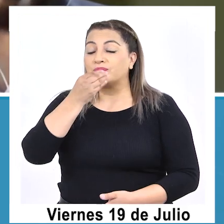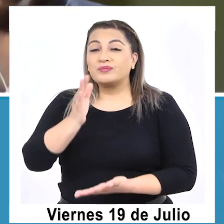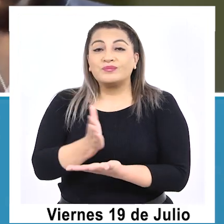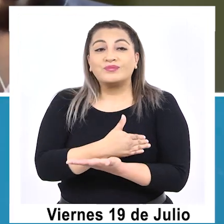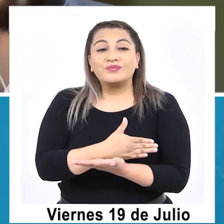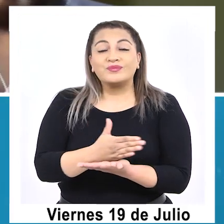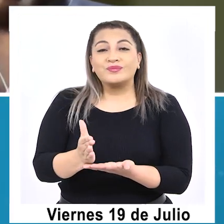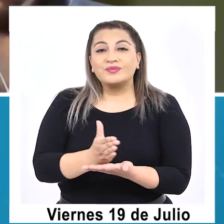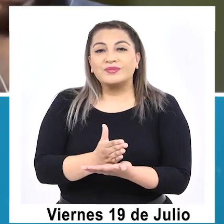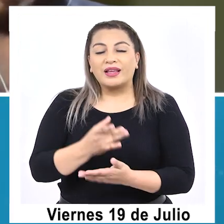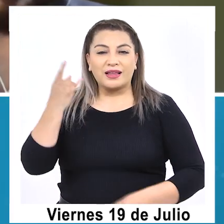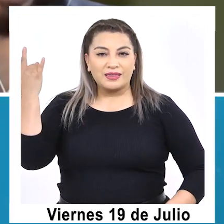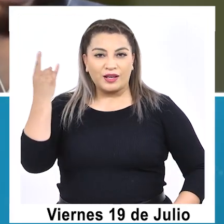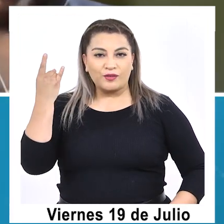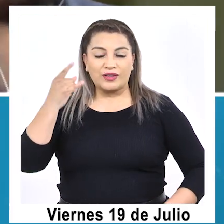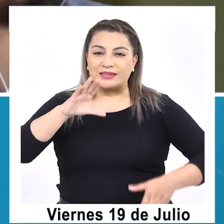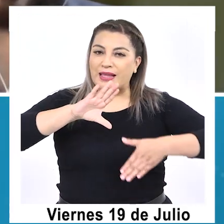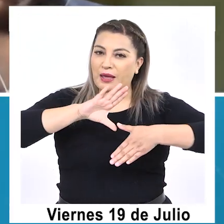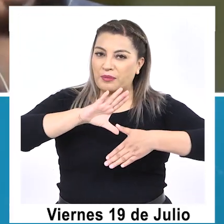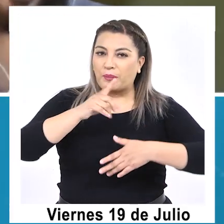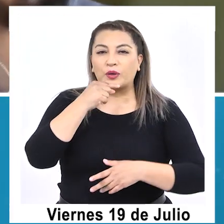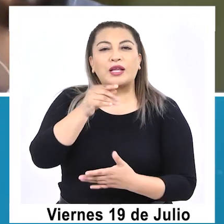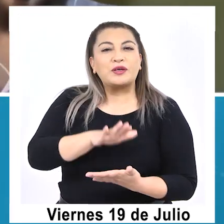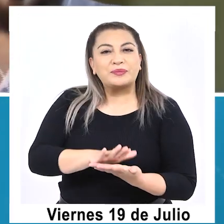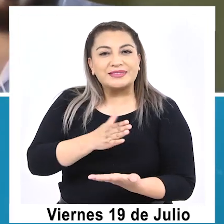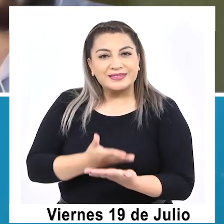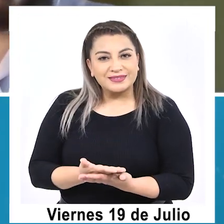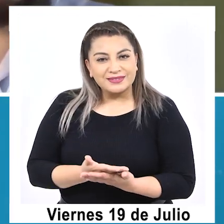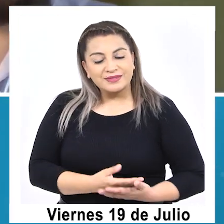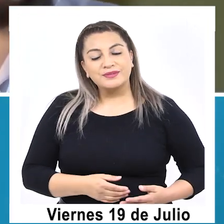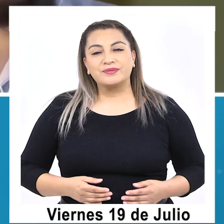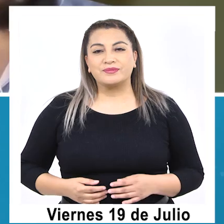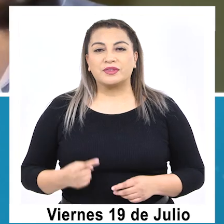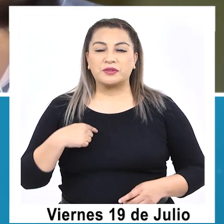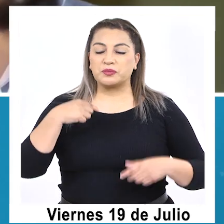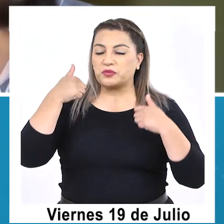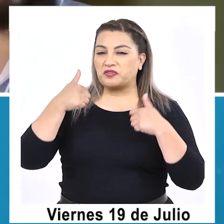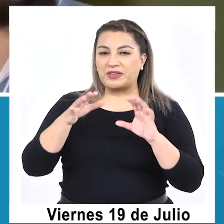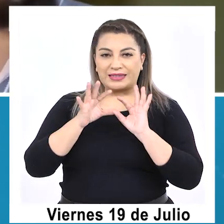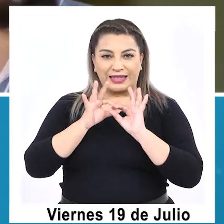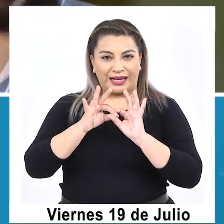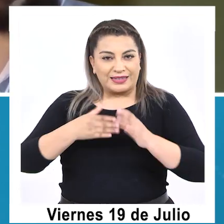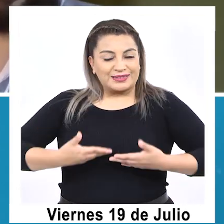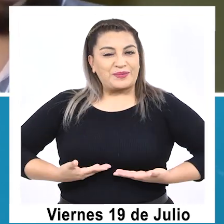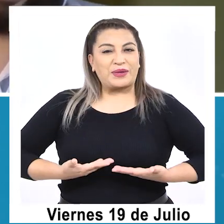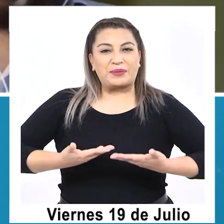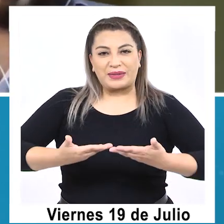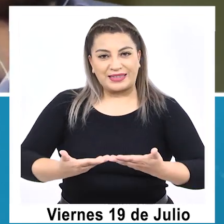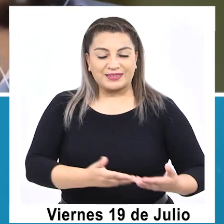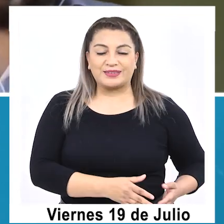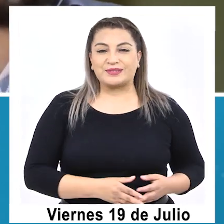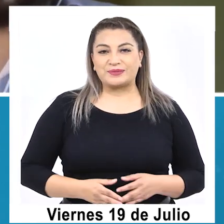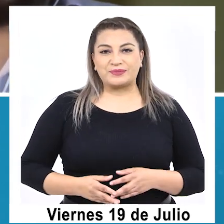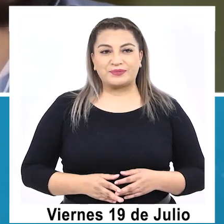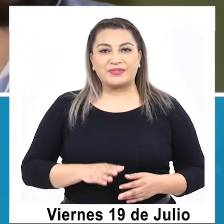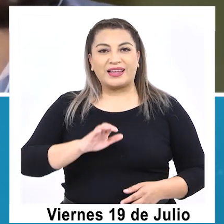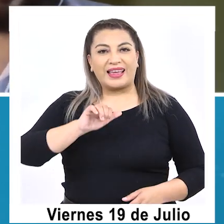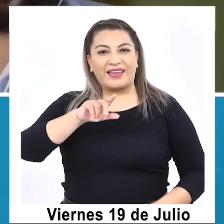nutrición y dietética de la Universidad Las Américas. ¿Cómo está, Evelyn? Muy bien, muchas gracias por la invitación.